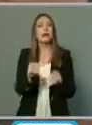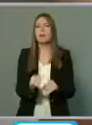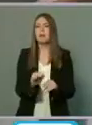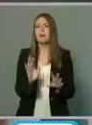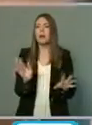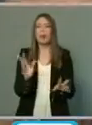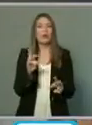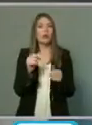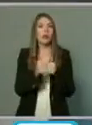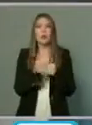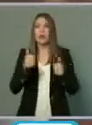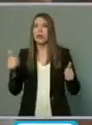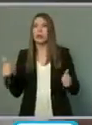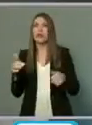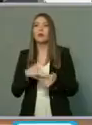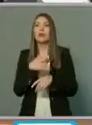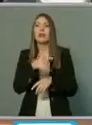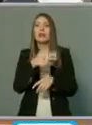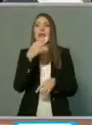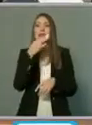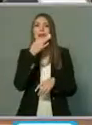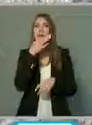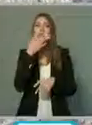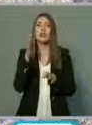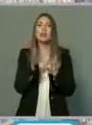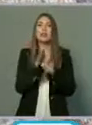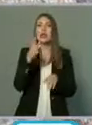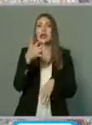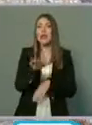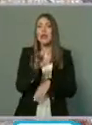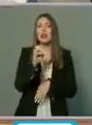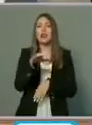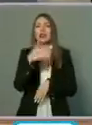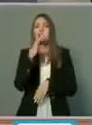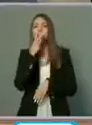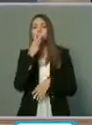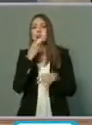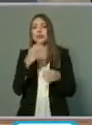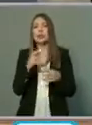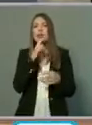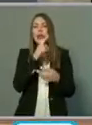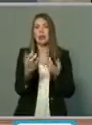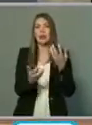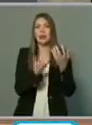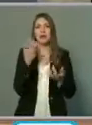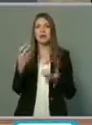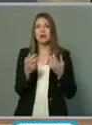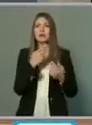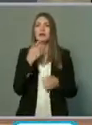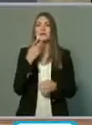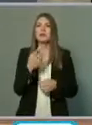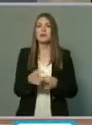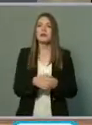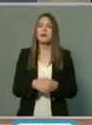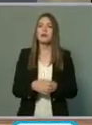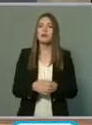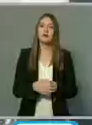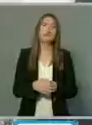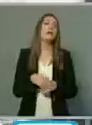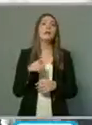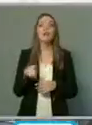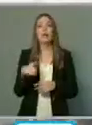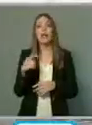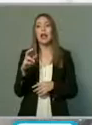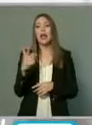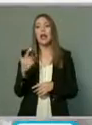a despegar de la estufa porque se cuece como en 10, 15 minutos, no tarda más, ¿ok? Bien rápido. Así es, el grano es durito y lo que nos va a dar